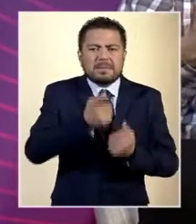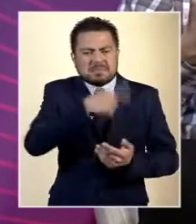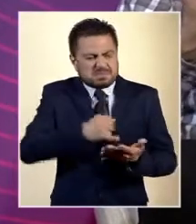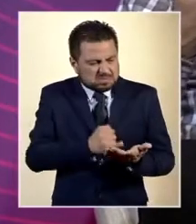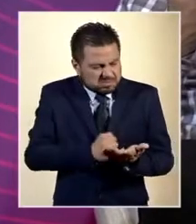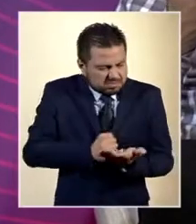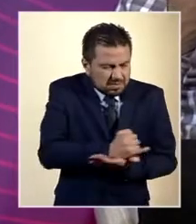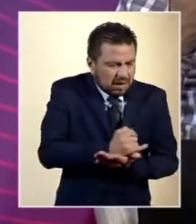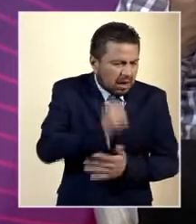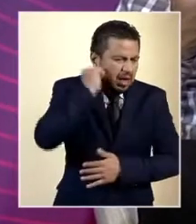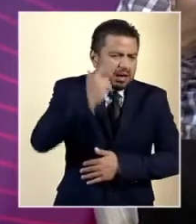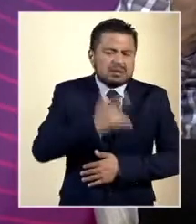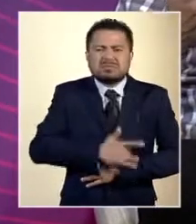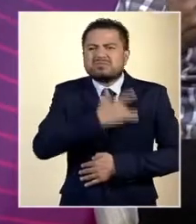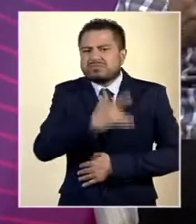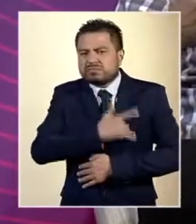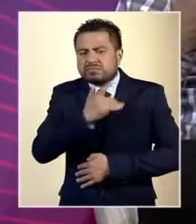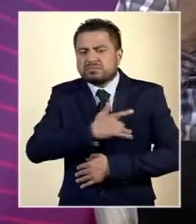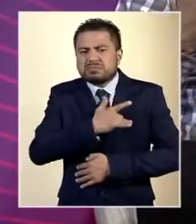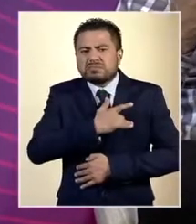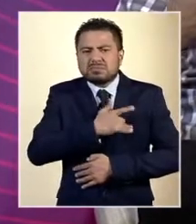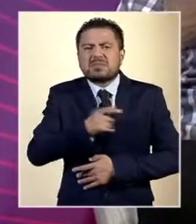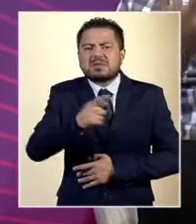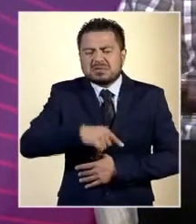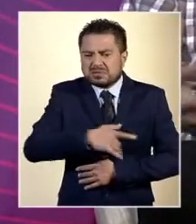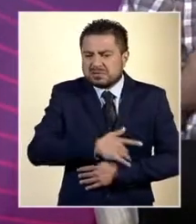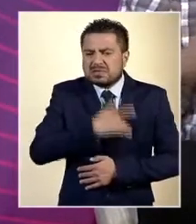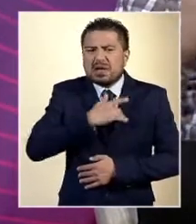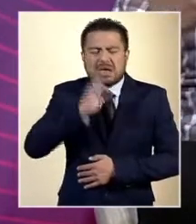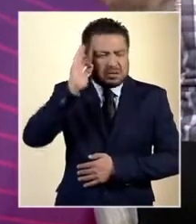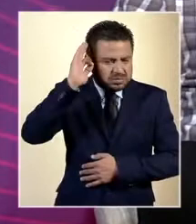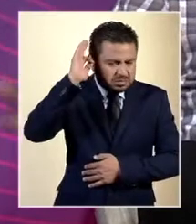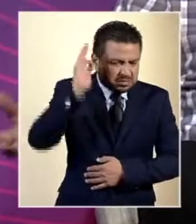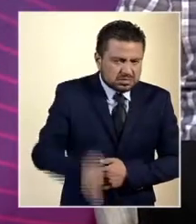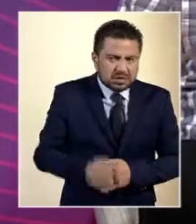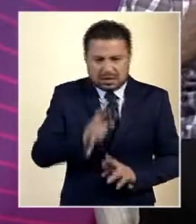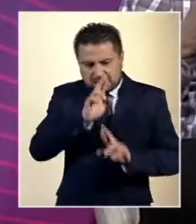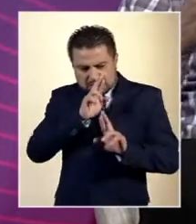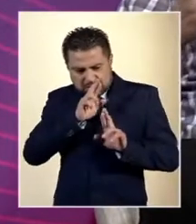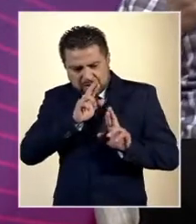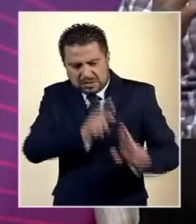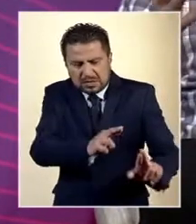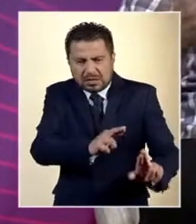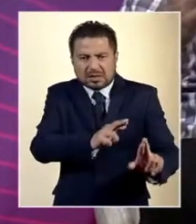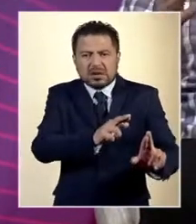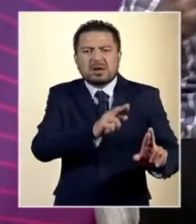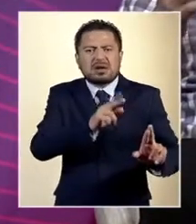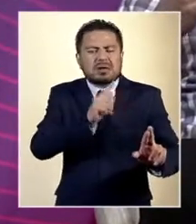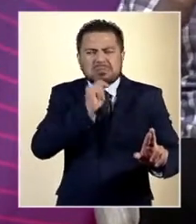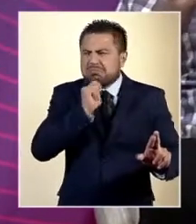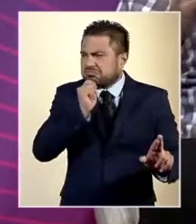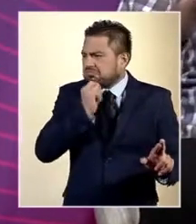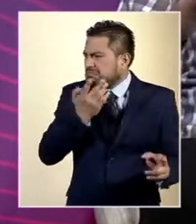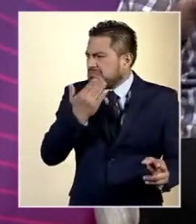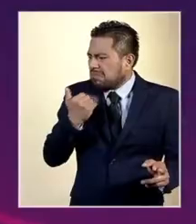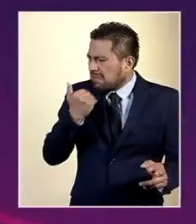recibido en algo, de sentirte aceptado, respetado, que no importa